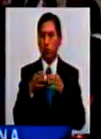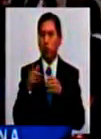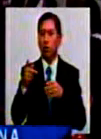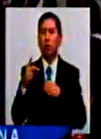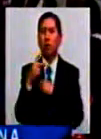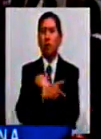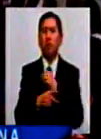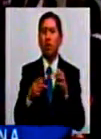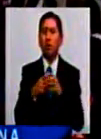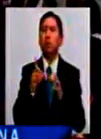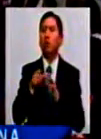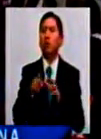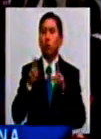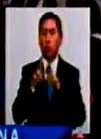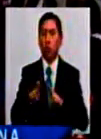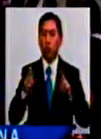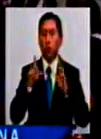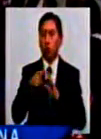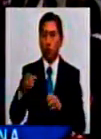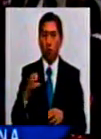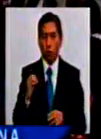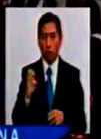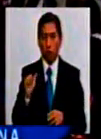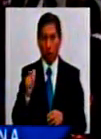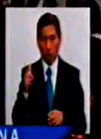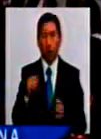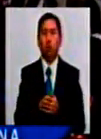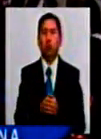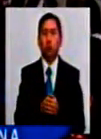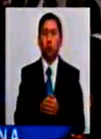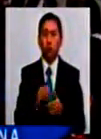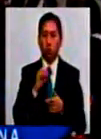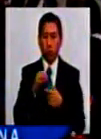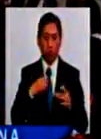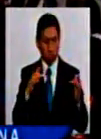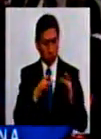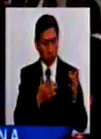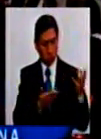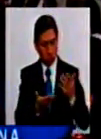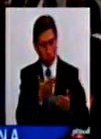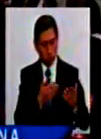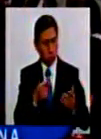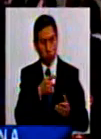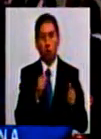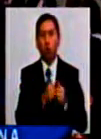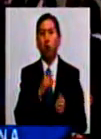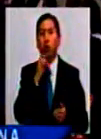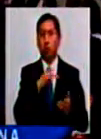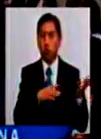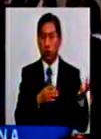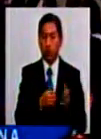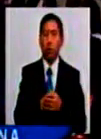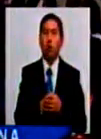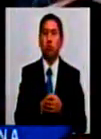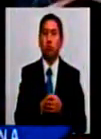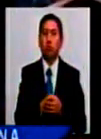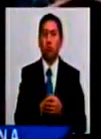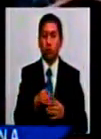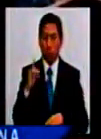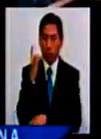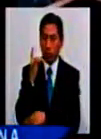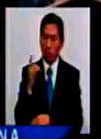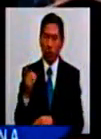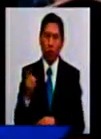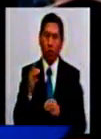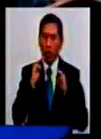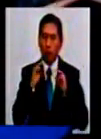Naciones, en la ONU, la OEA, o en nuestra relación directa con Chile, para Bolivia el